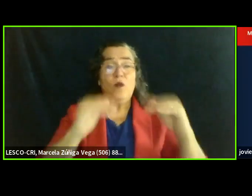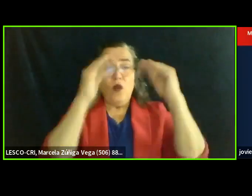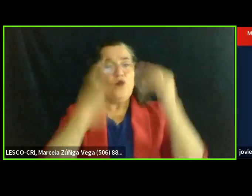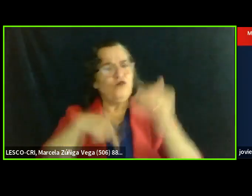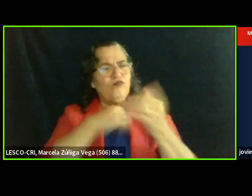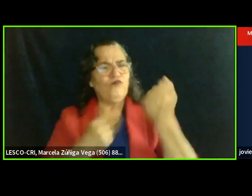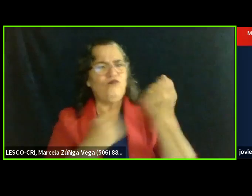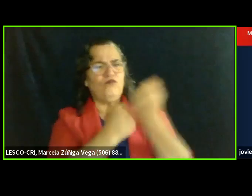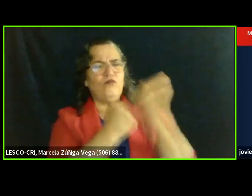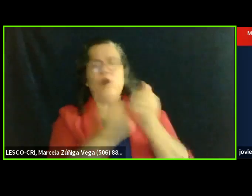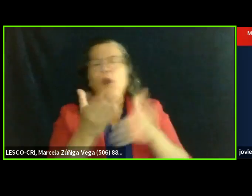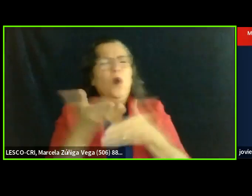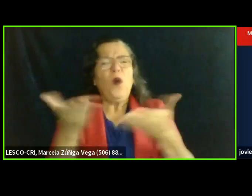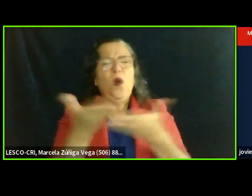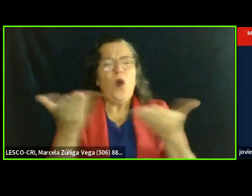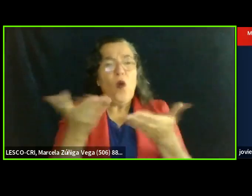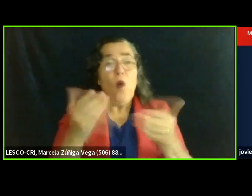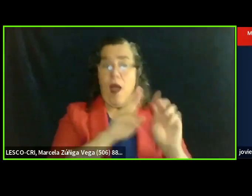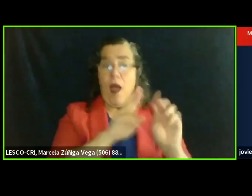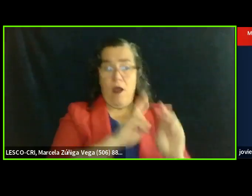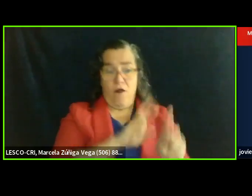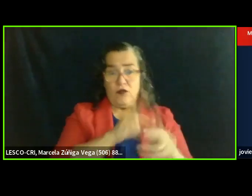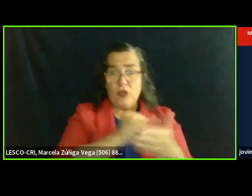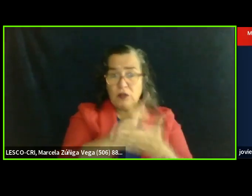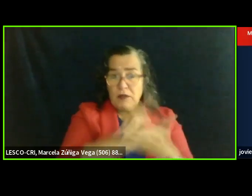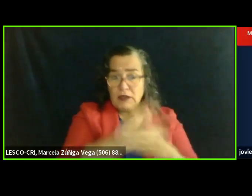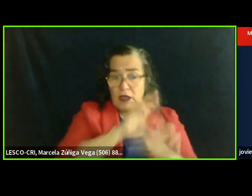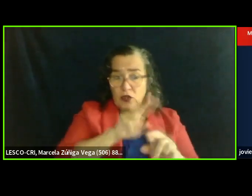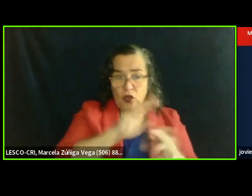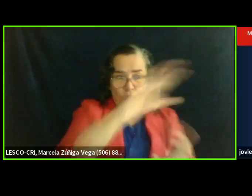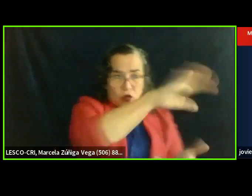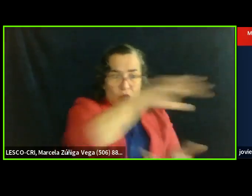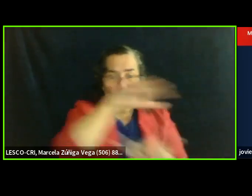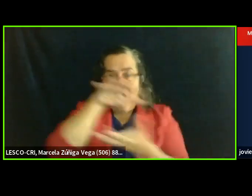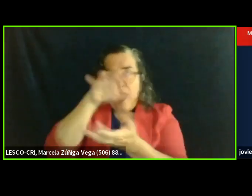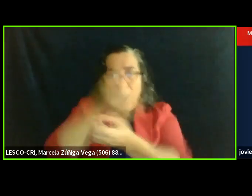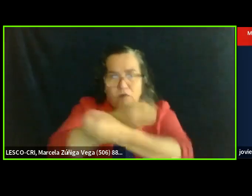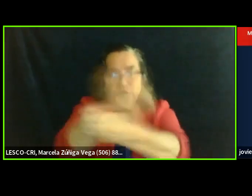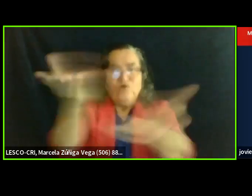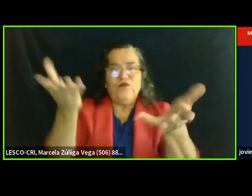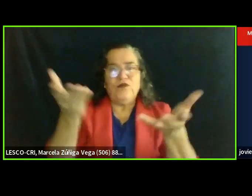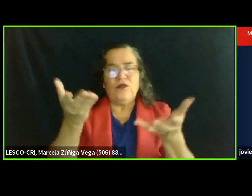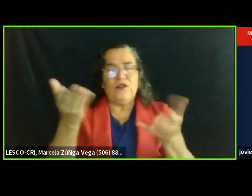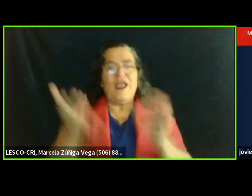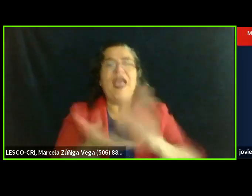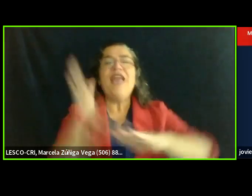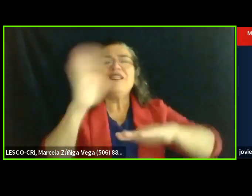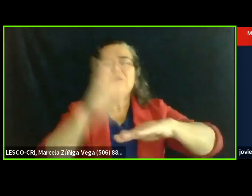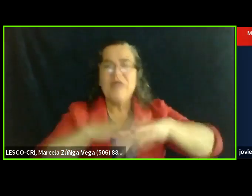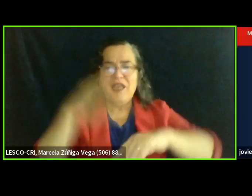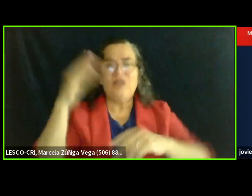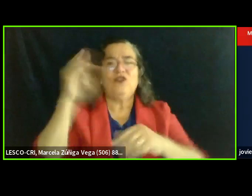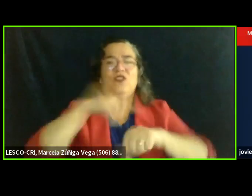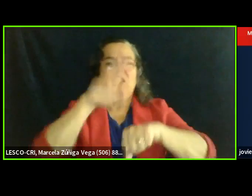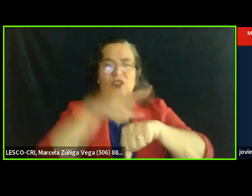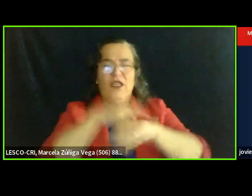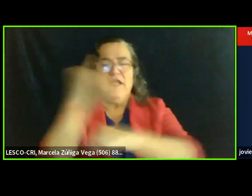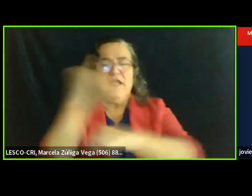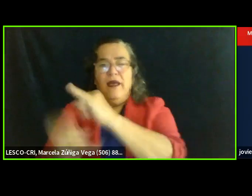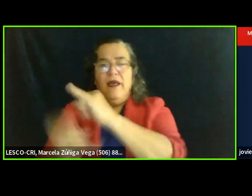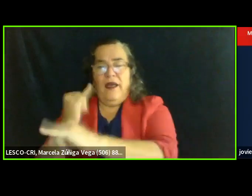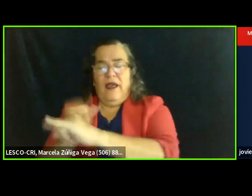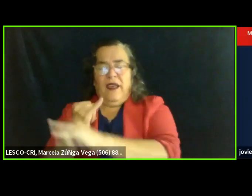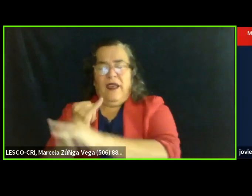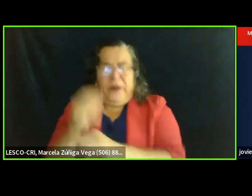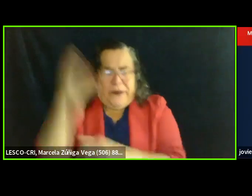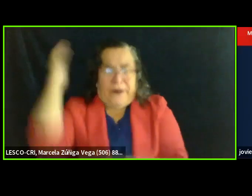de la difusión de resultados de investigaciones y ponencias de expertos nacionales e internacionales sobre